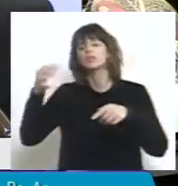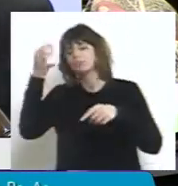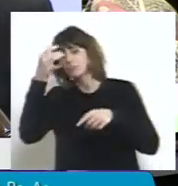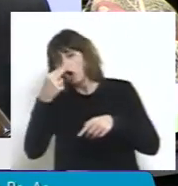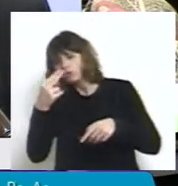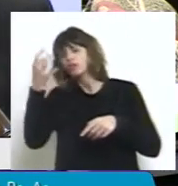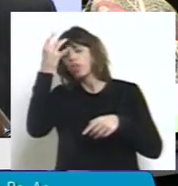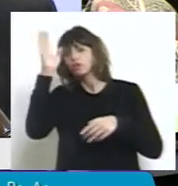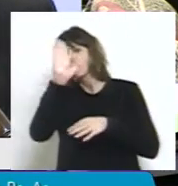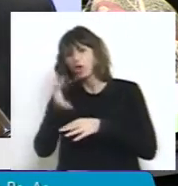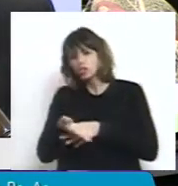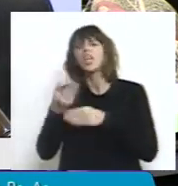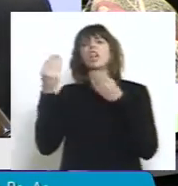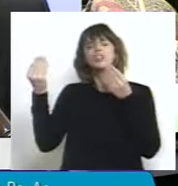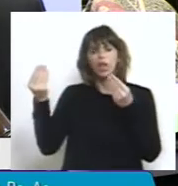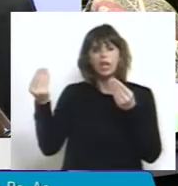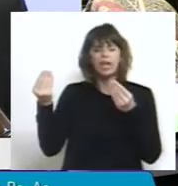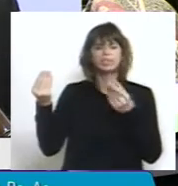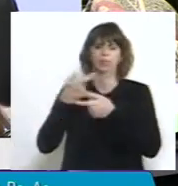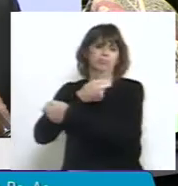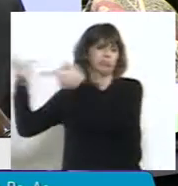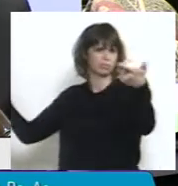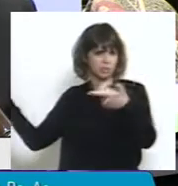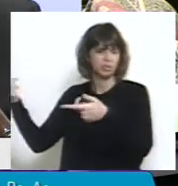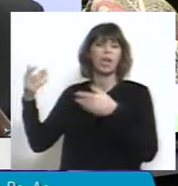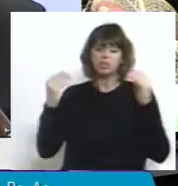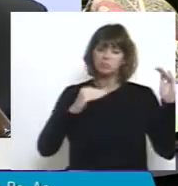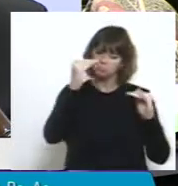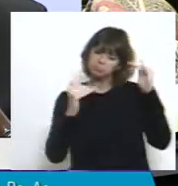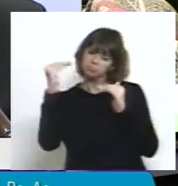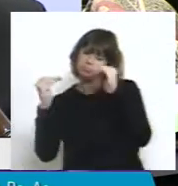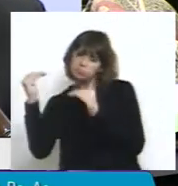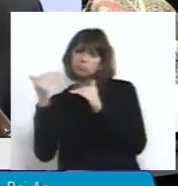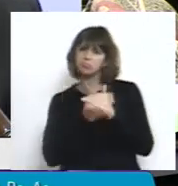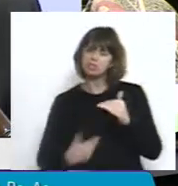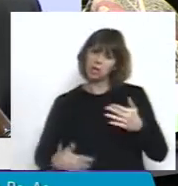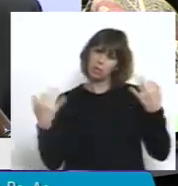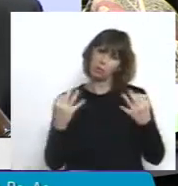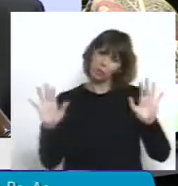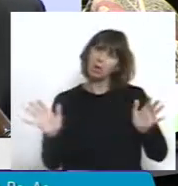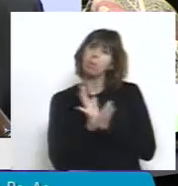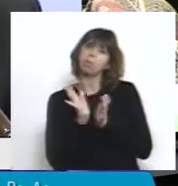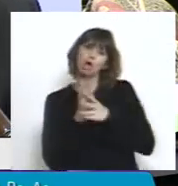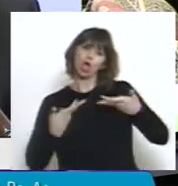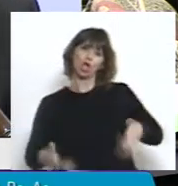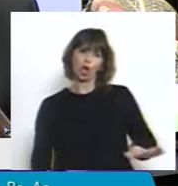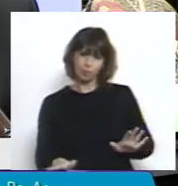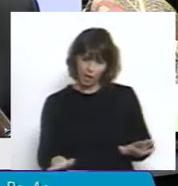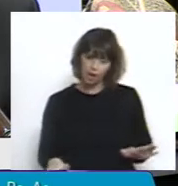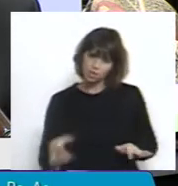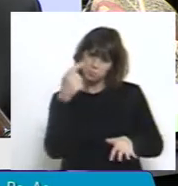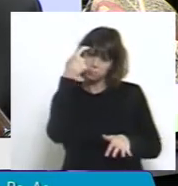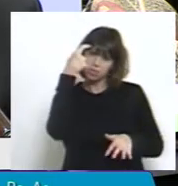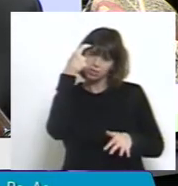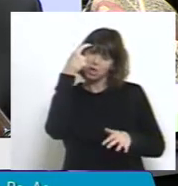equilibrados. Es una composición de financiamiento del Estado absolutamente razonable, normal, y no cambian las proyecciones hacia